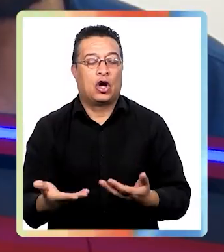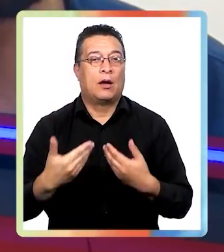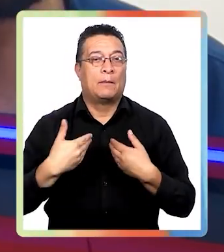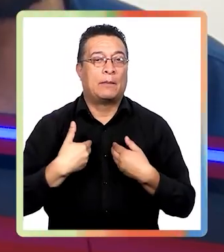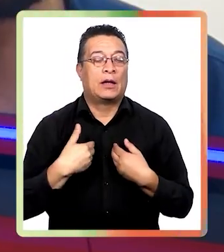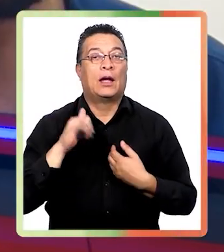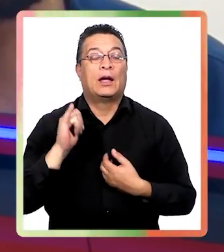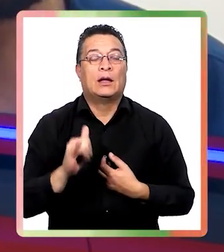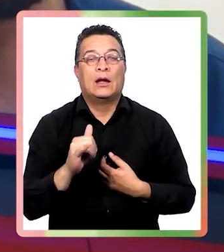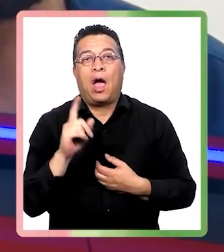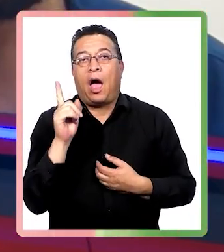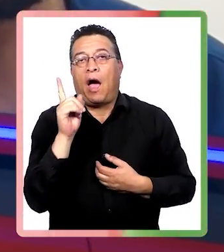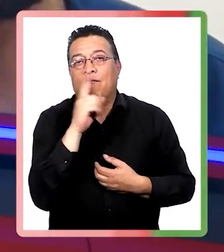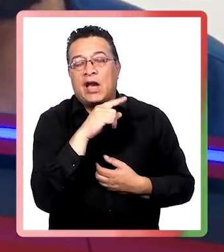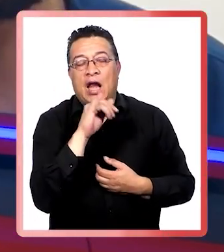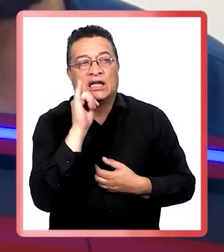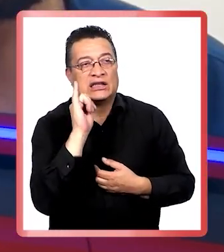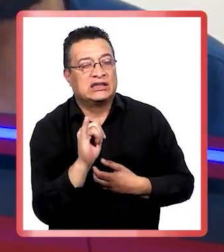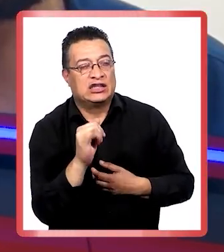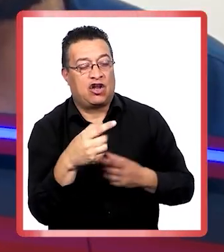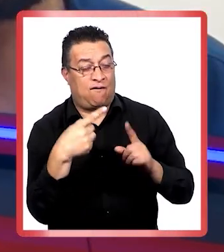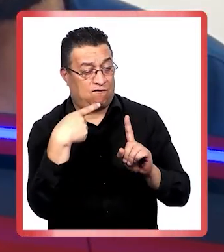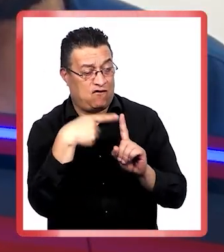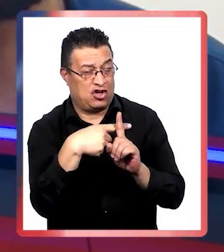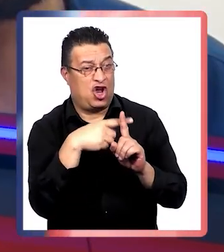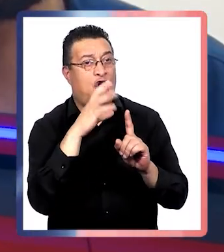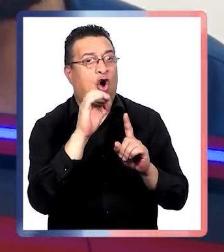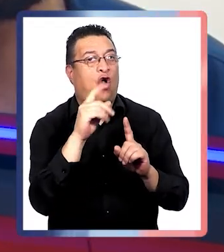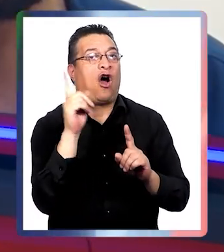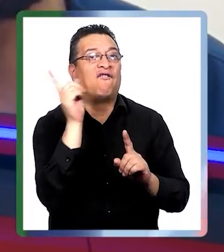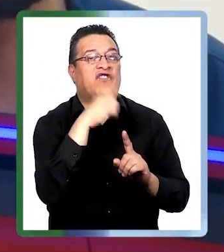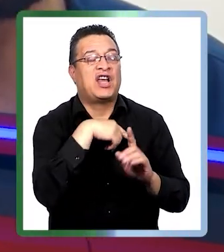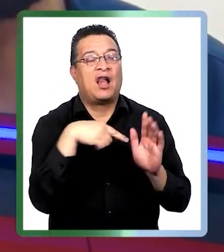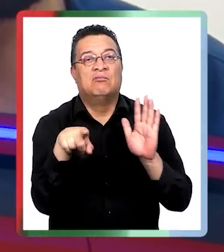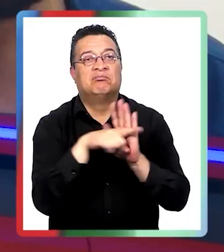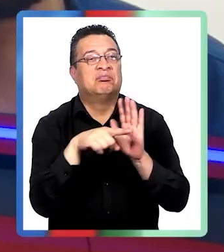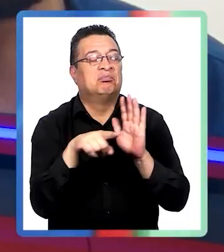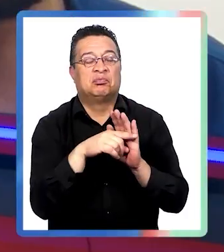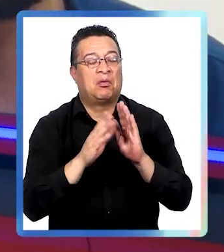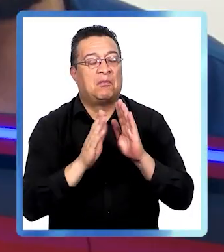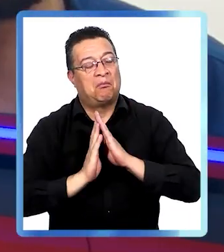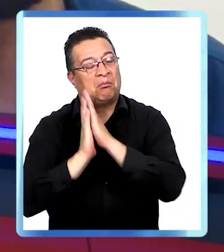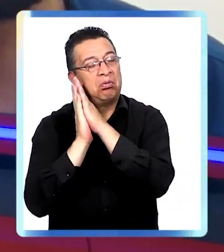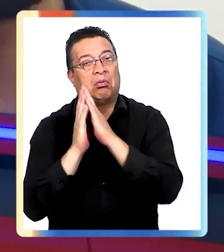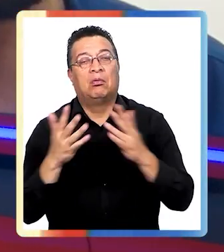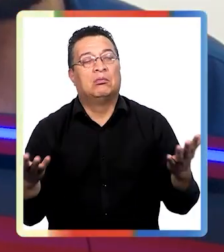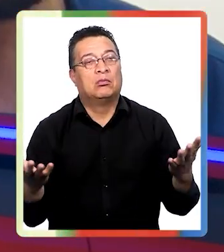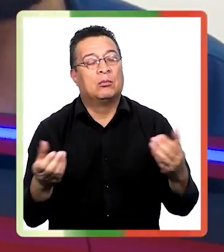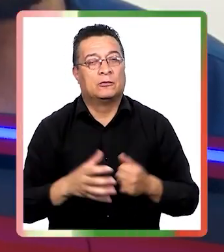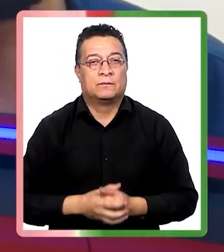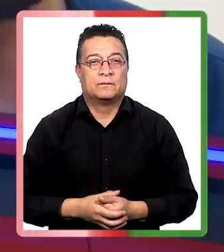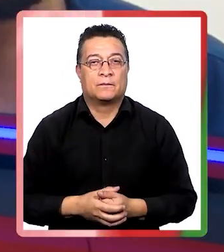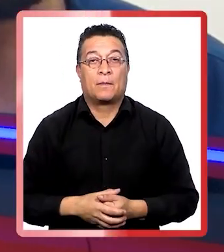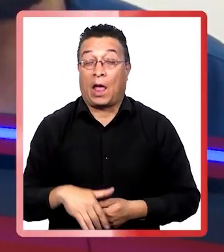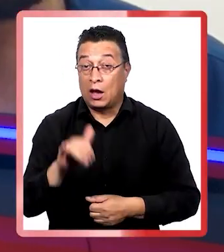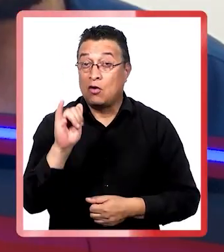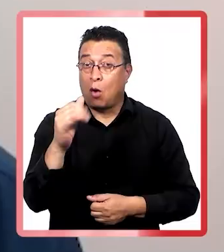daño que podría provocar? Y si a fin de cuentas realmente termina siendo algo útil o inútil para conciliar un buen